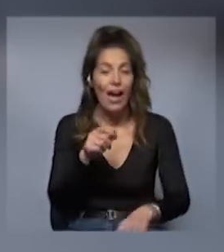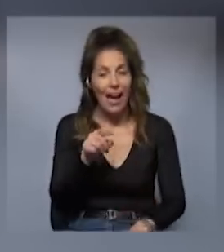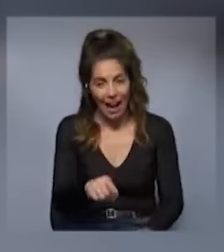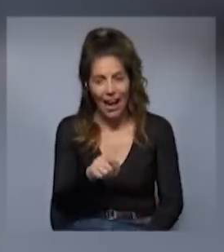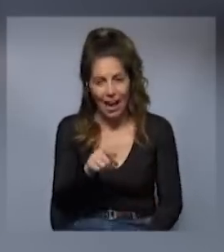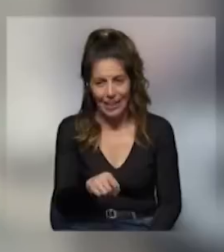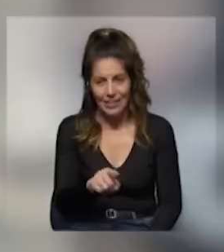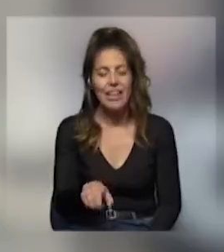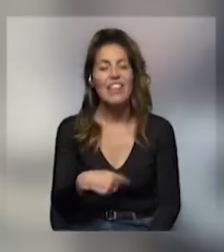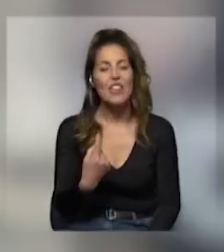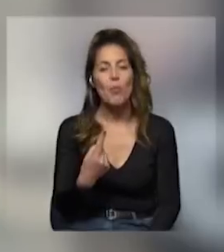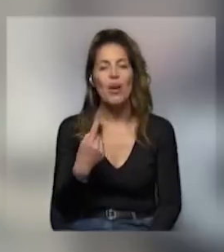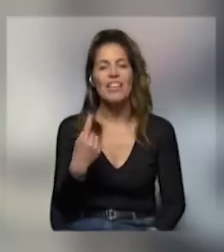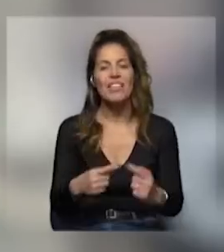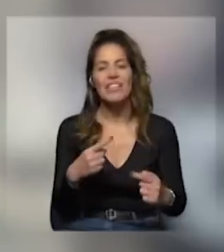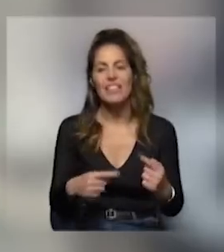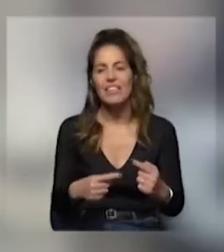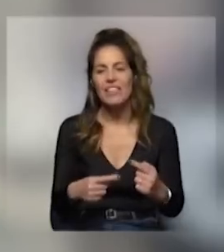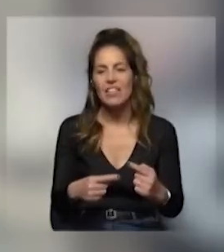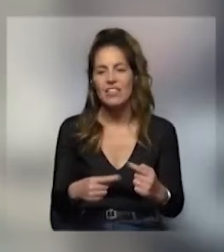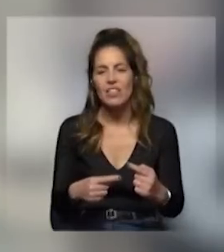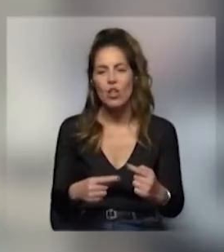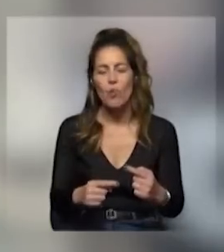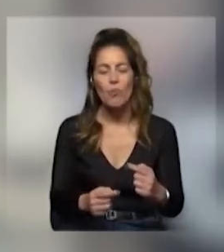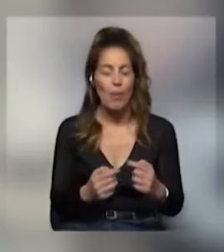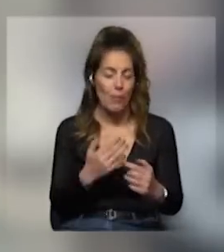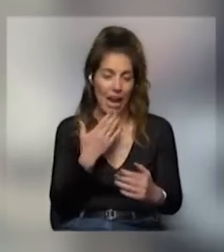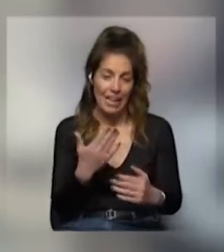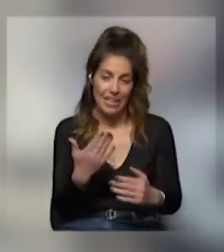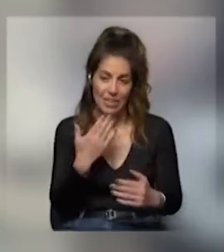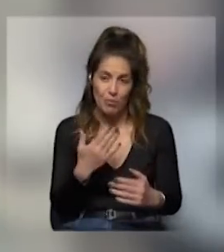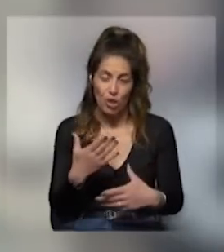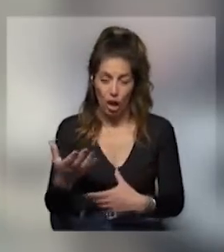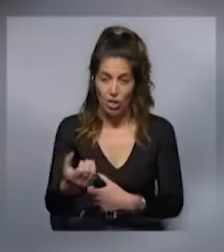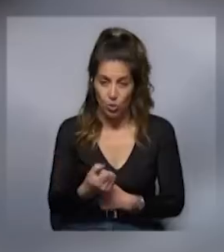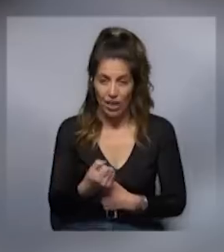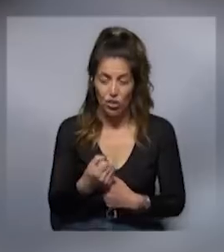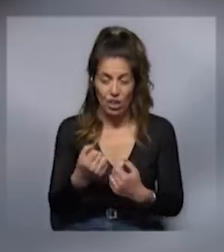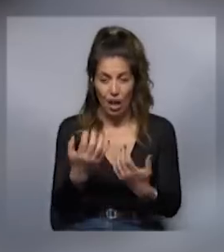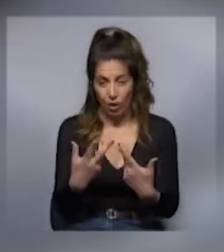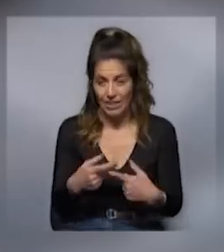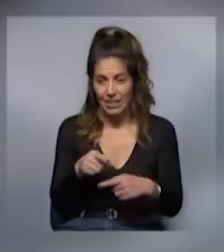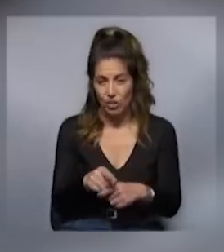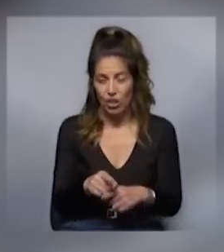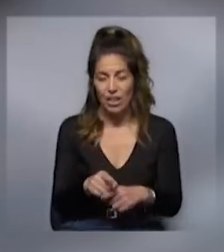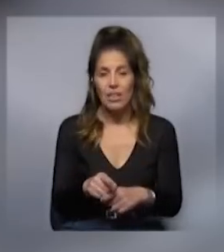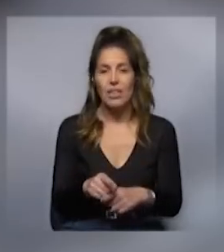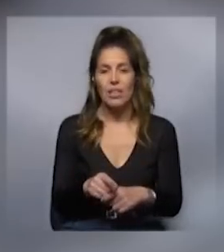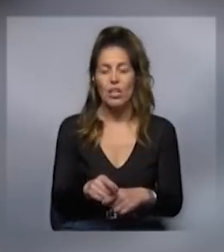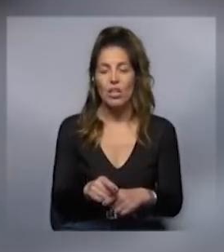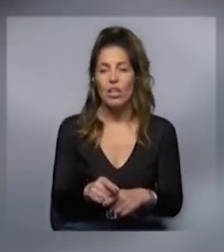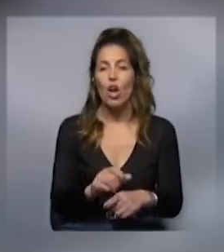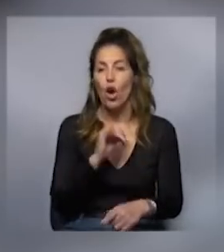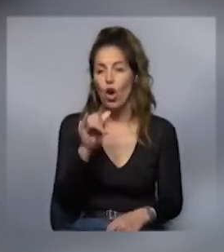que después de distintas organizaciones que nuestro más profundo agradecimiento por habernos asistido e el concejal